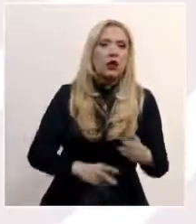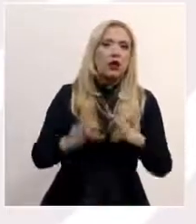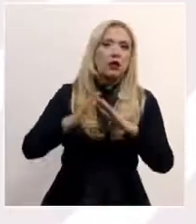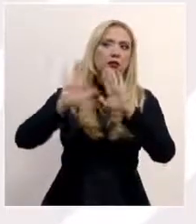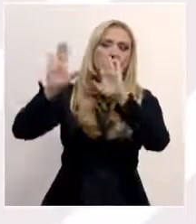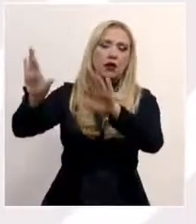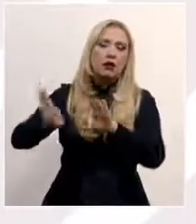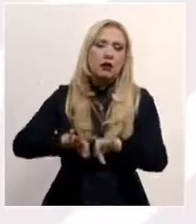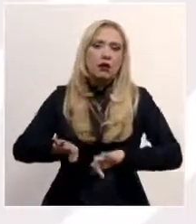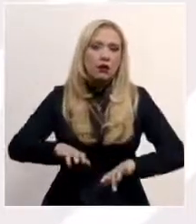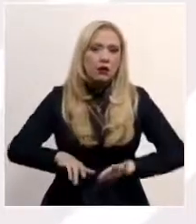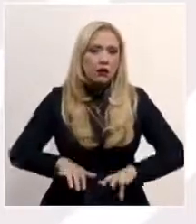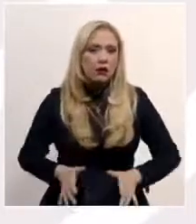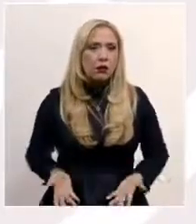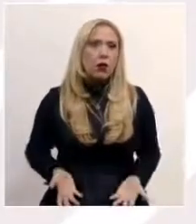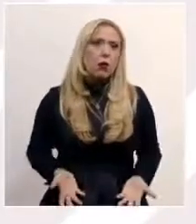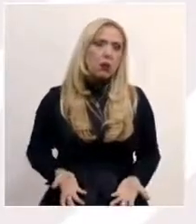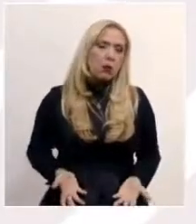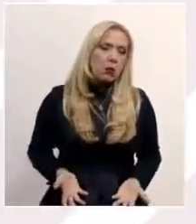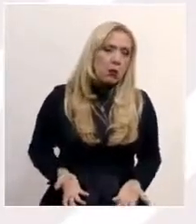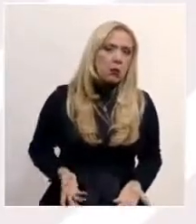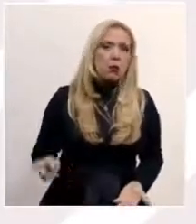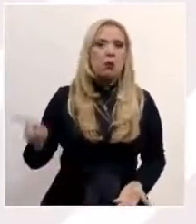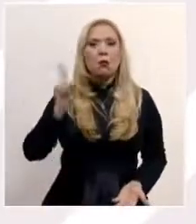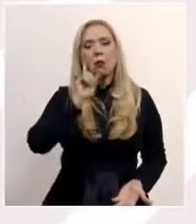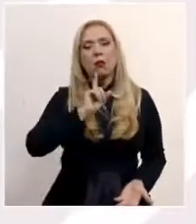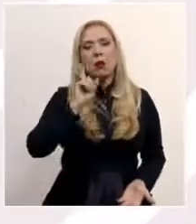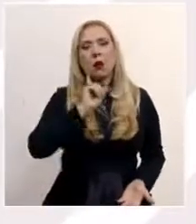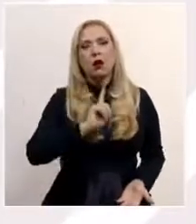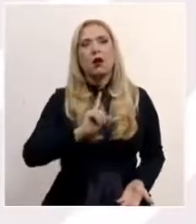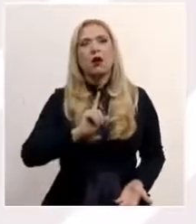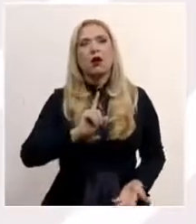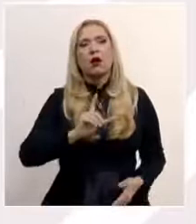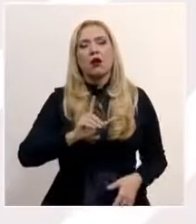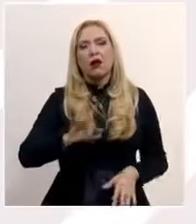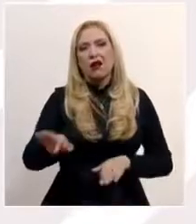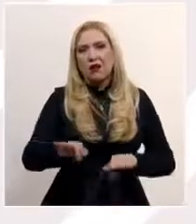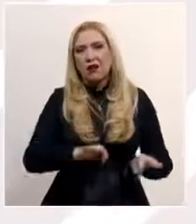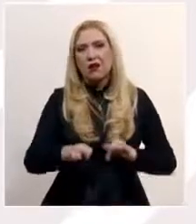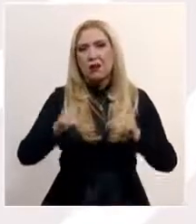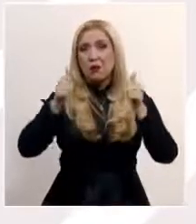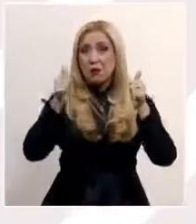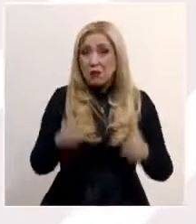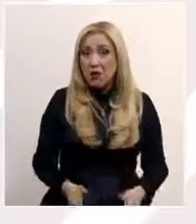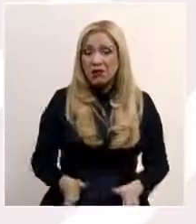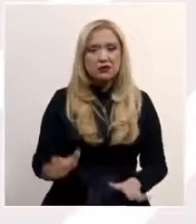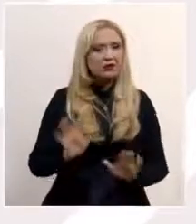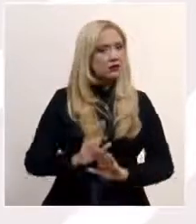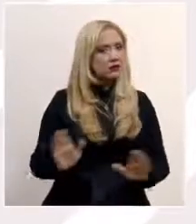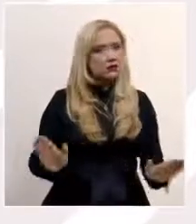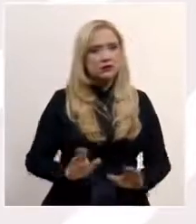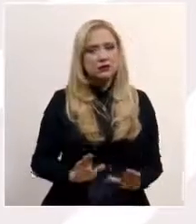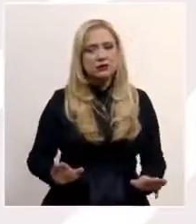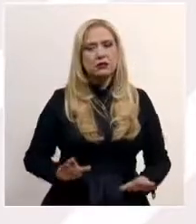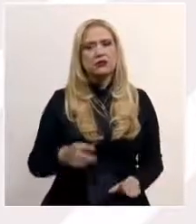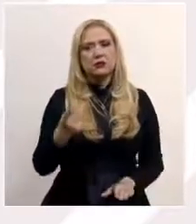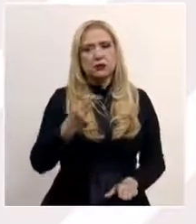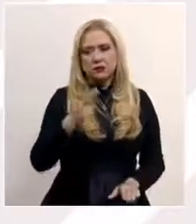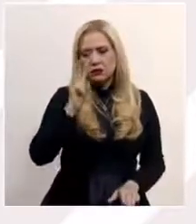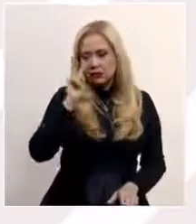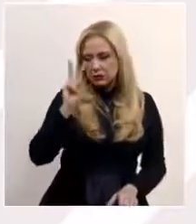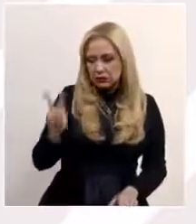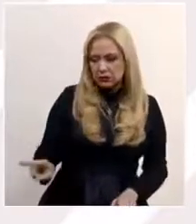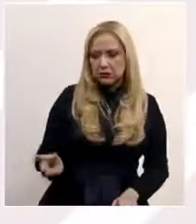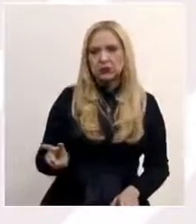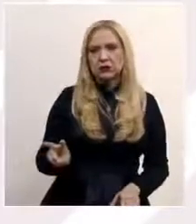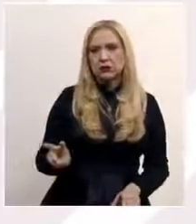embarazo bueno en el que la mujer vaya a trabajar igual o más, puede pasar, sí, pero eso no importa, o sea, si hay un embarazo